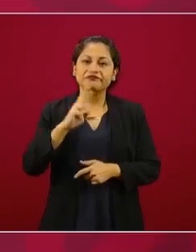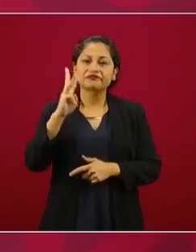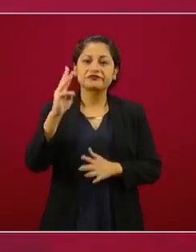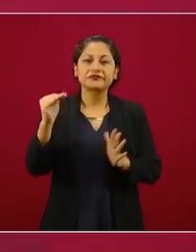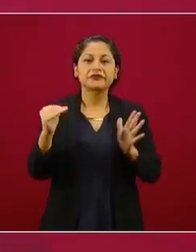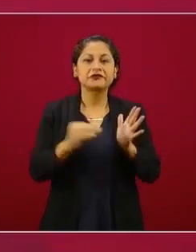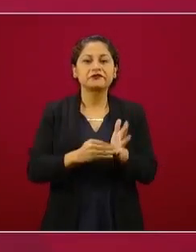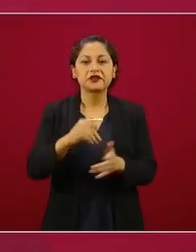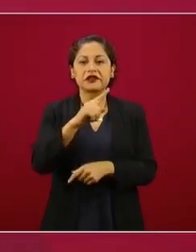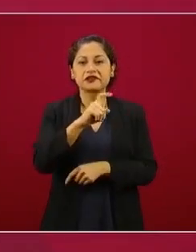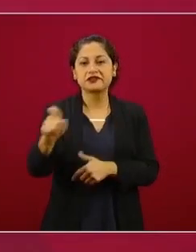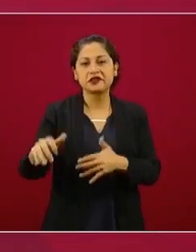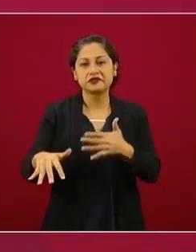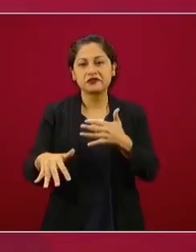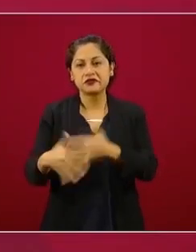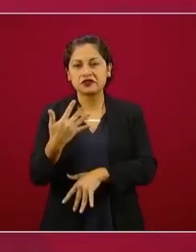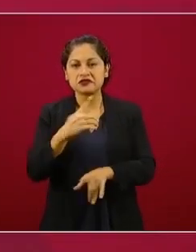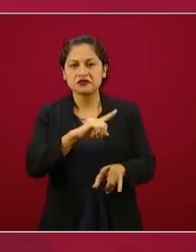3.115 camas